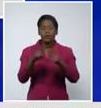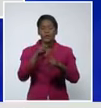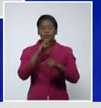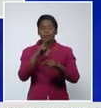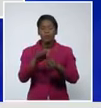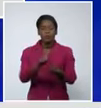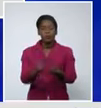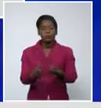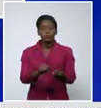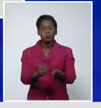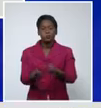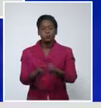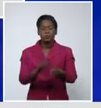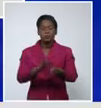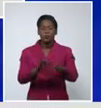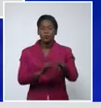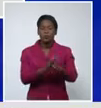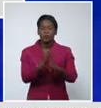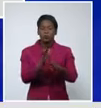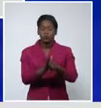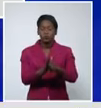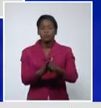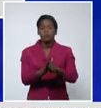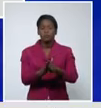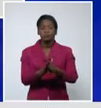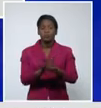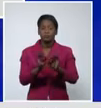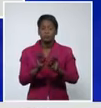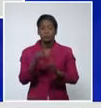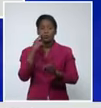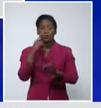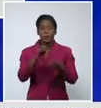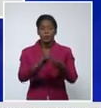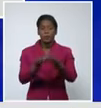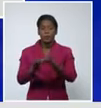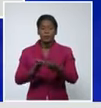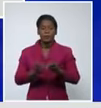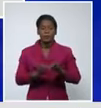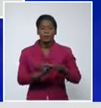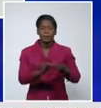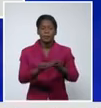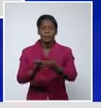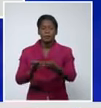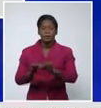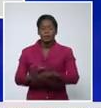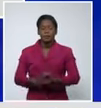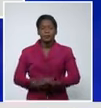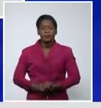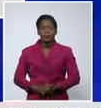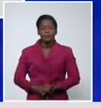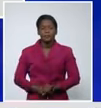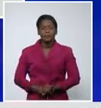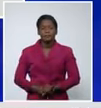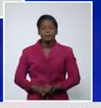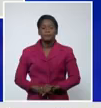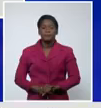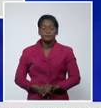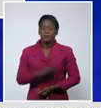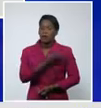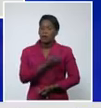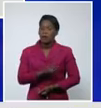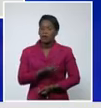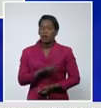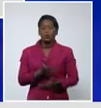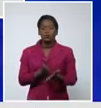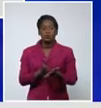sostenibilidad en la reducción, lo cual es expresión de la transmisión. Este es el comportamiento que lamentablemente hemos